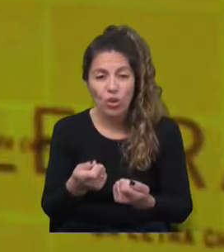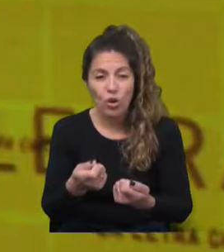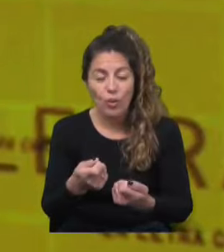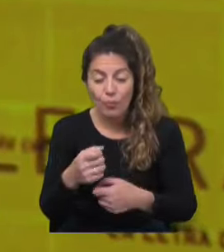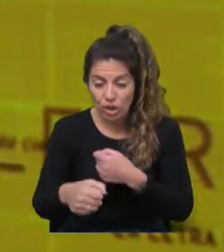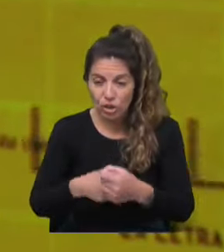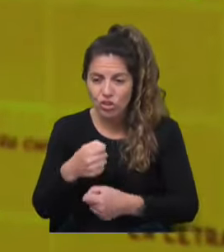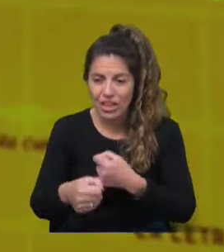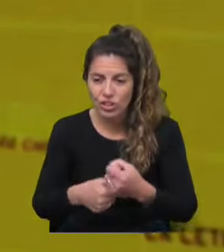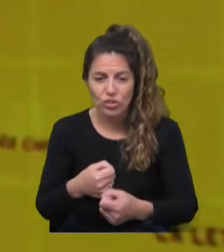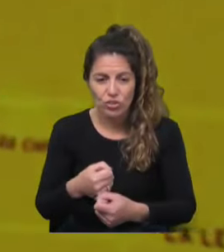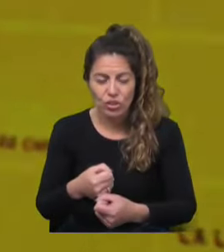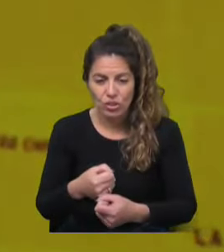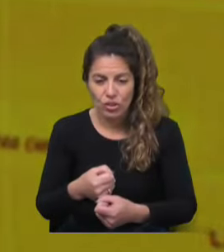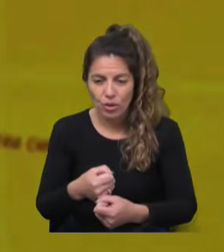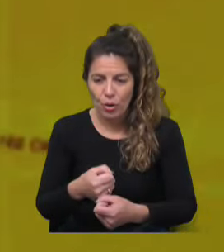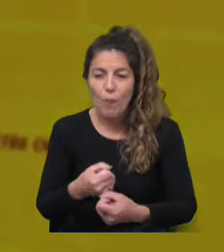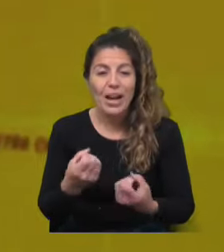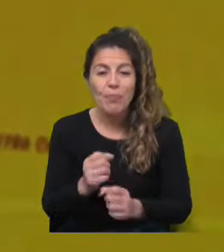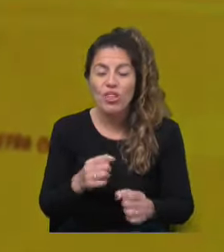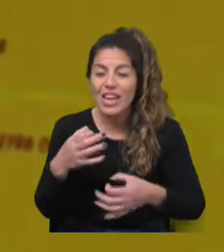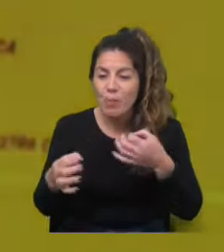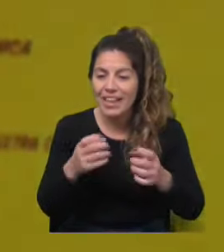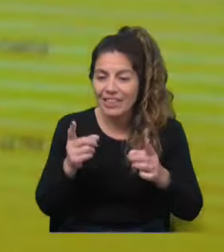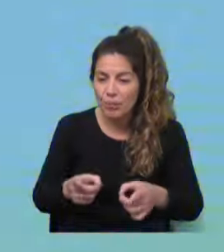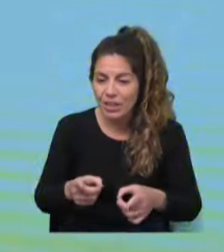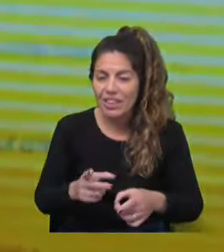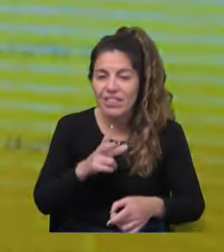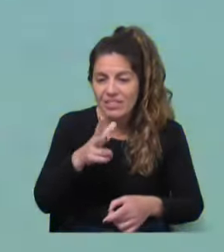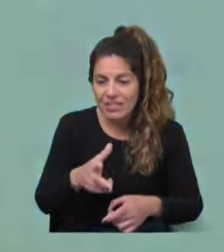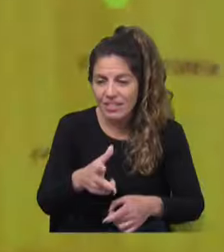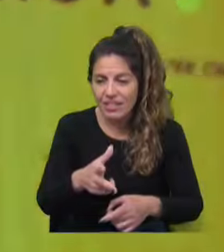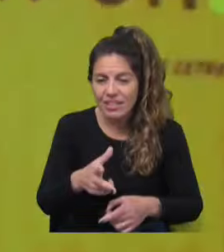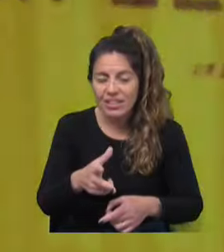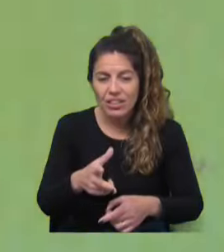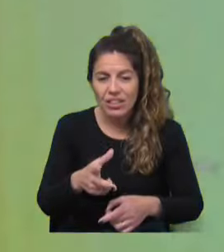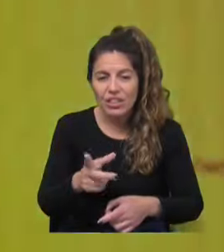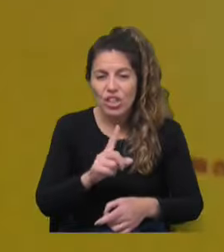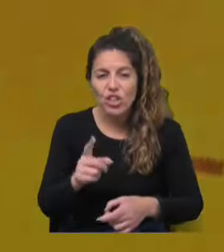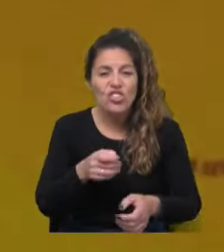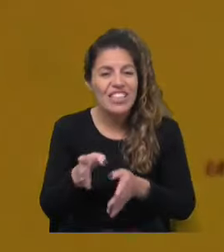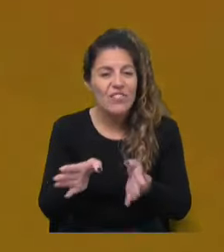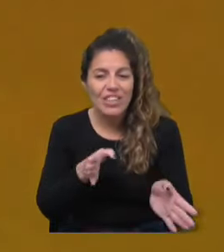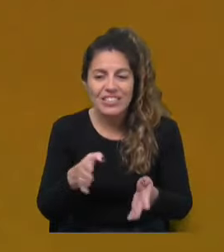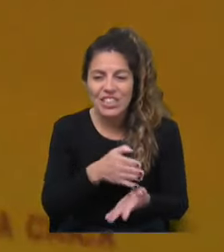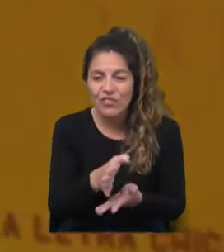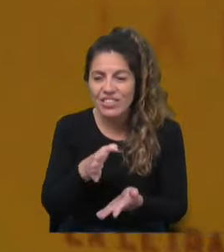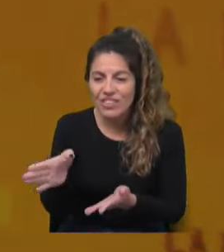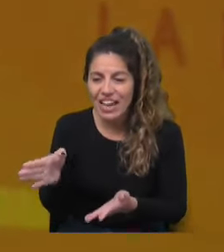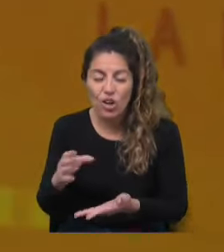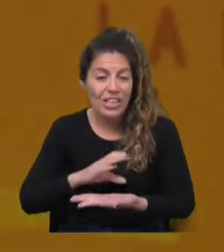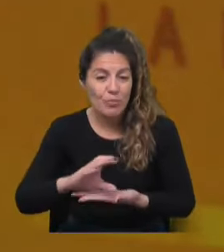estos años. Para poder explicar también esto, decir que no se diversificaron las